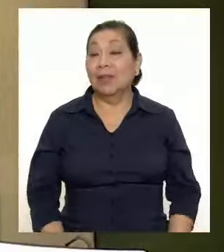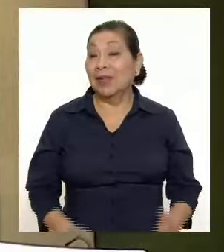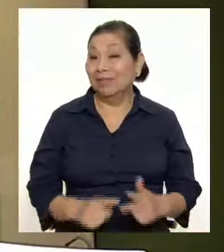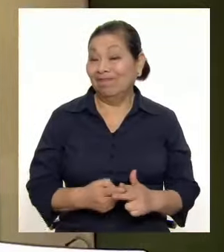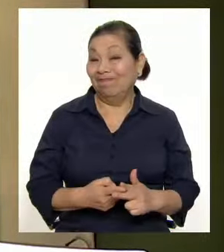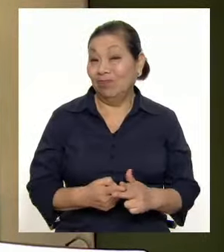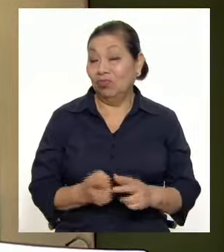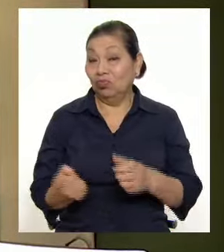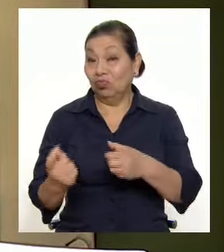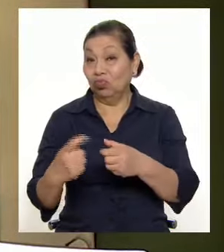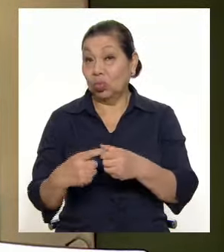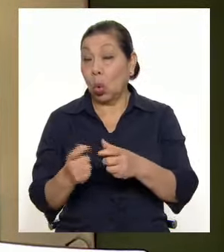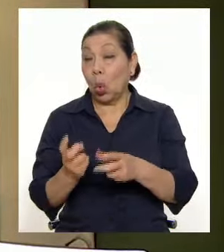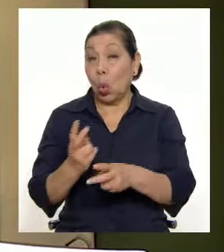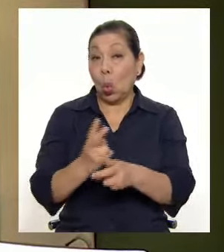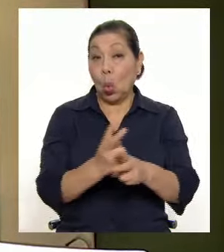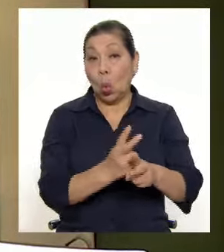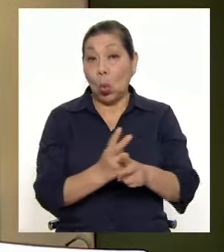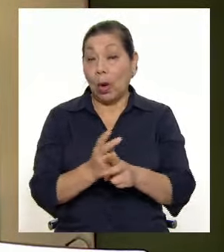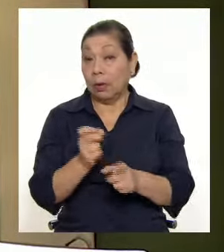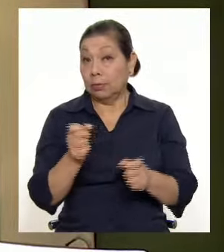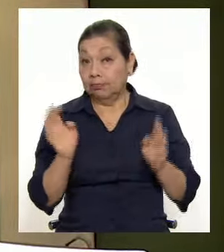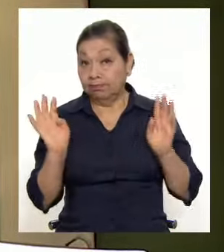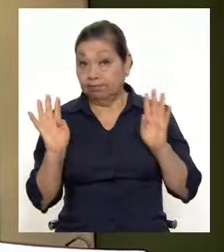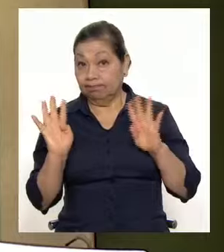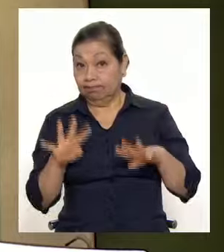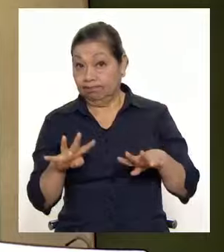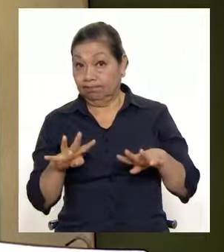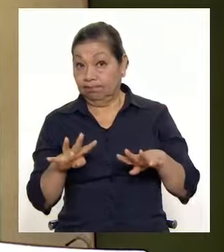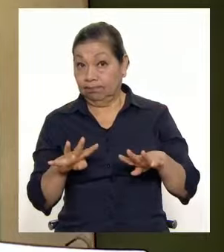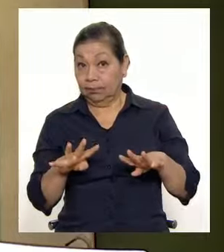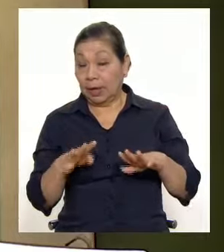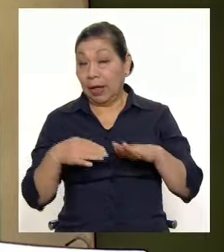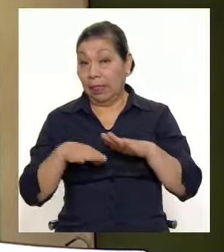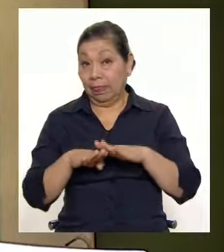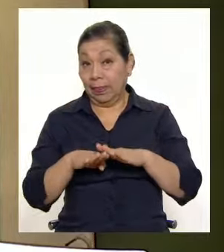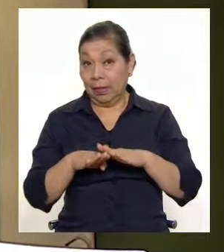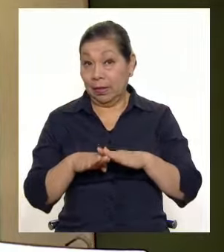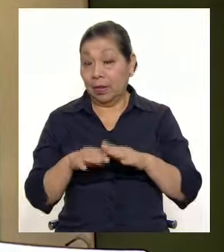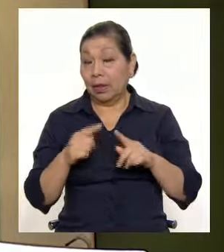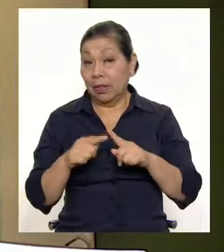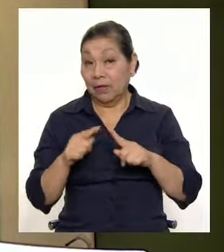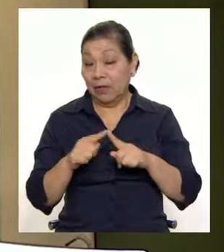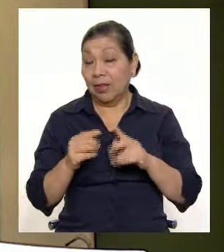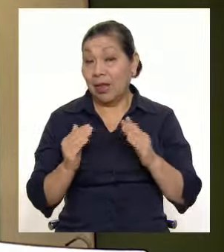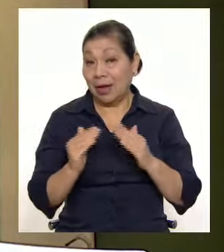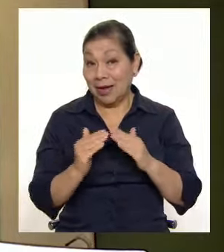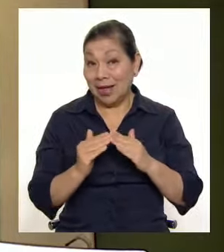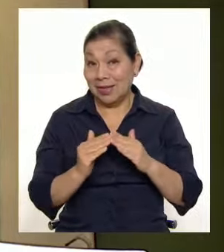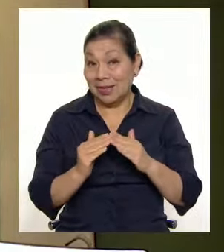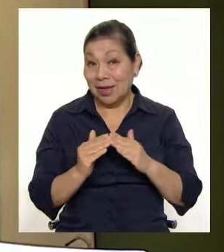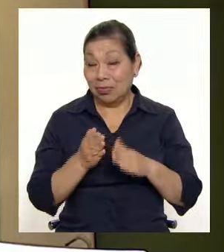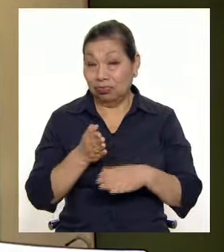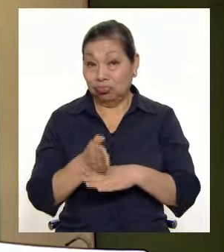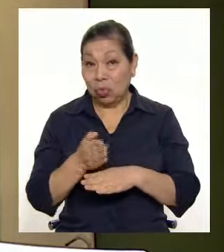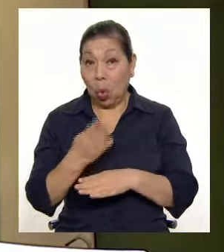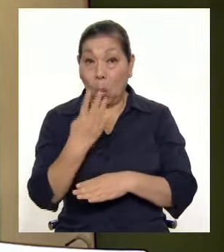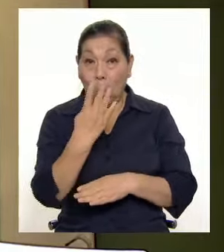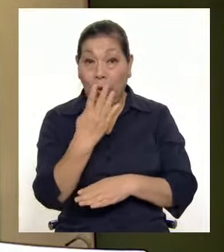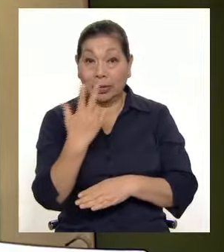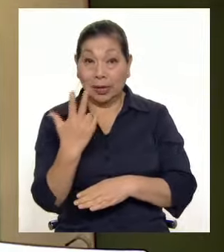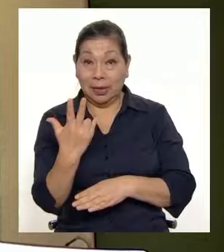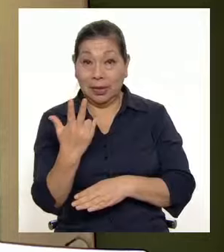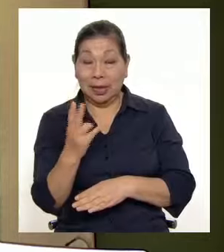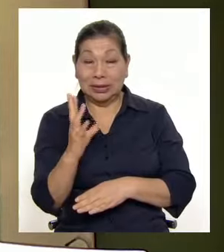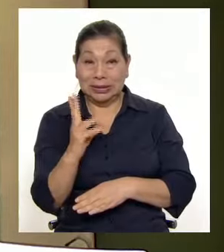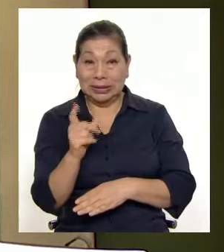Iniciamos nuestro bloque Aliados por la Seguridad y ponga atención a lo siguiente, porque el interior de varias viviendas la policía capturó a 43